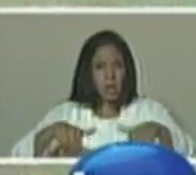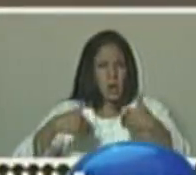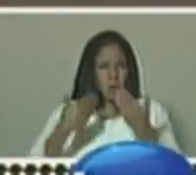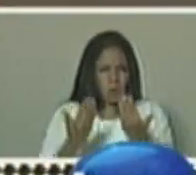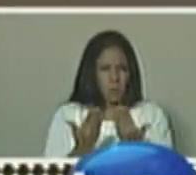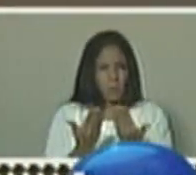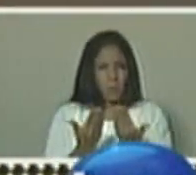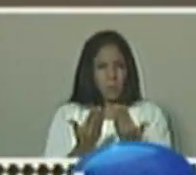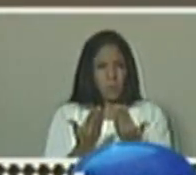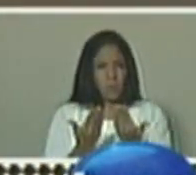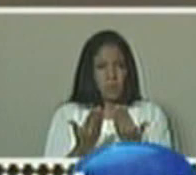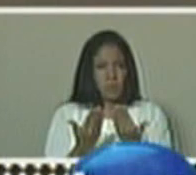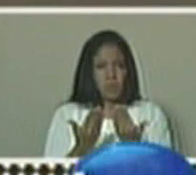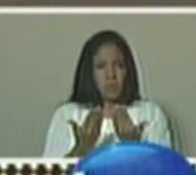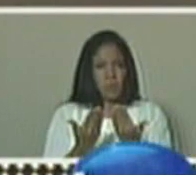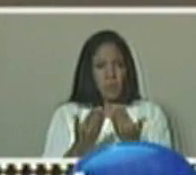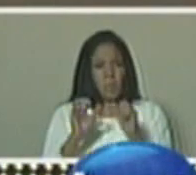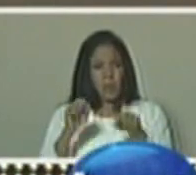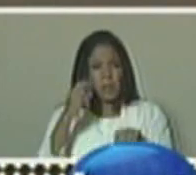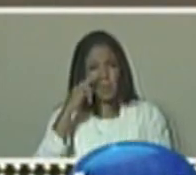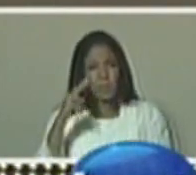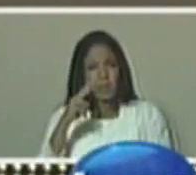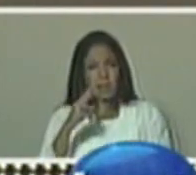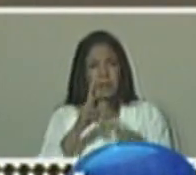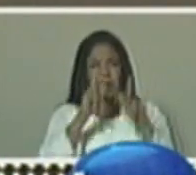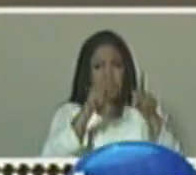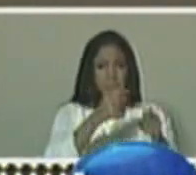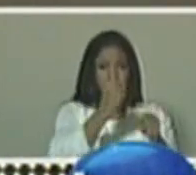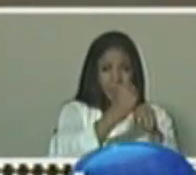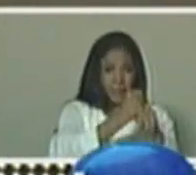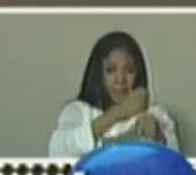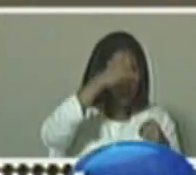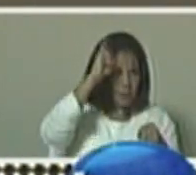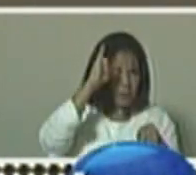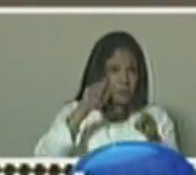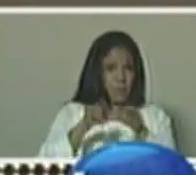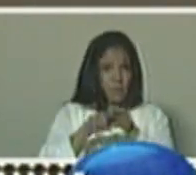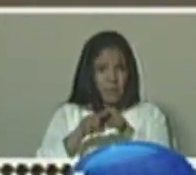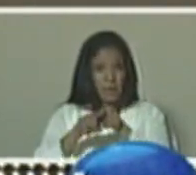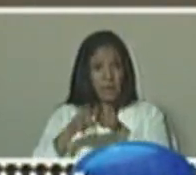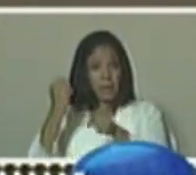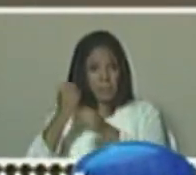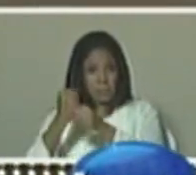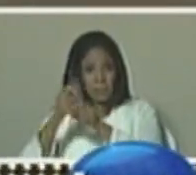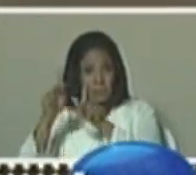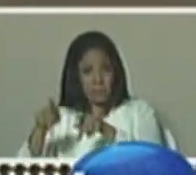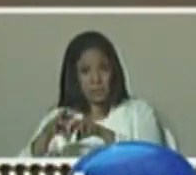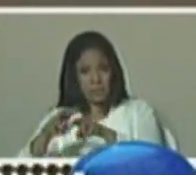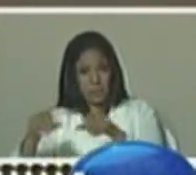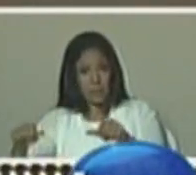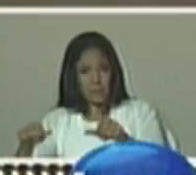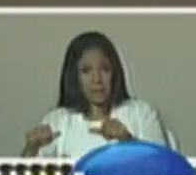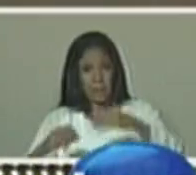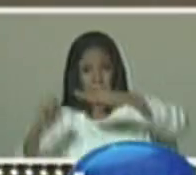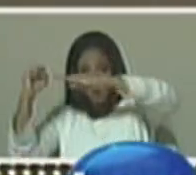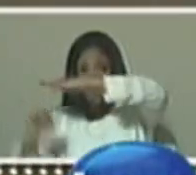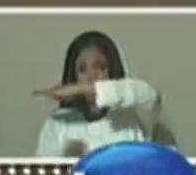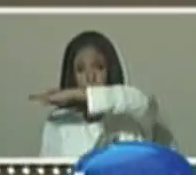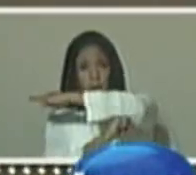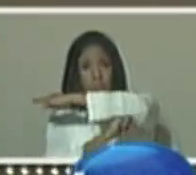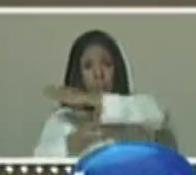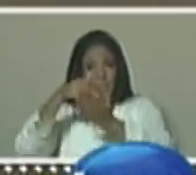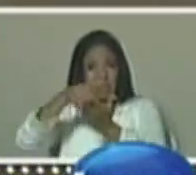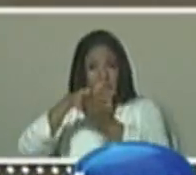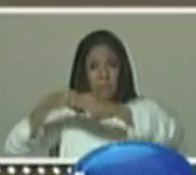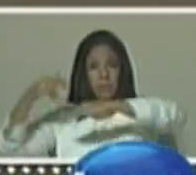posible que los ganaderos y productores tengan que pasar por puentes que están a punto de caerse, donde corre en peligro